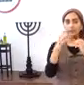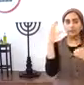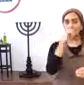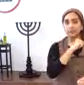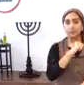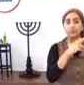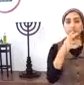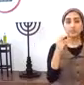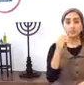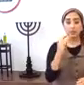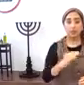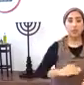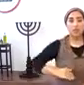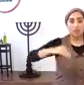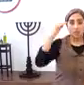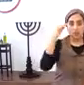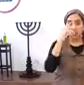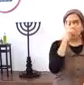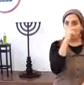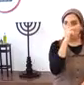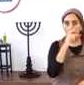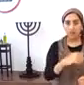Entonces, y crecieron los niños.